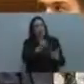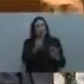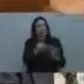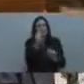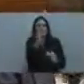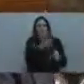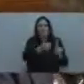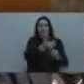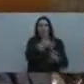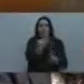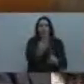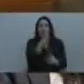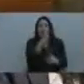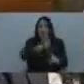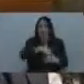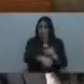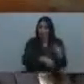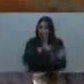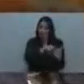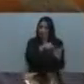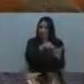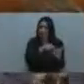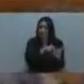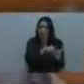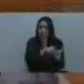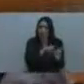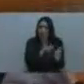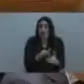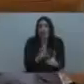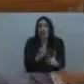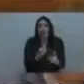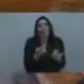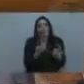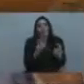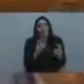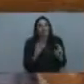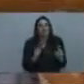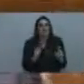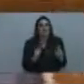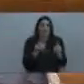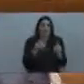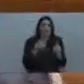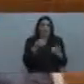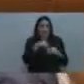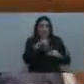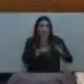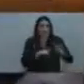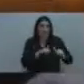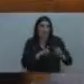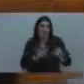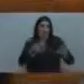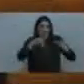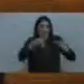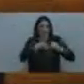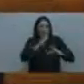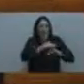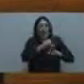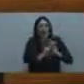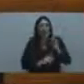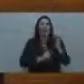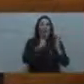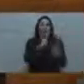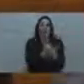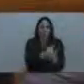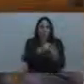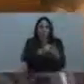qué se amparan en ese recurso, que solamente va a una cuestión formal en la convocatoria del Consejo, para paralizar otra vez el